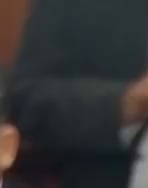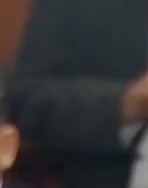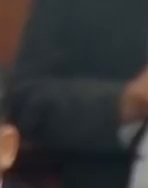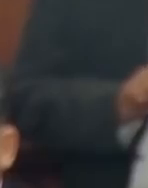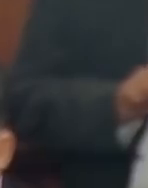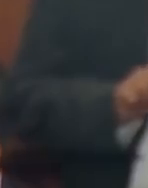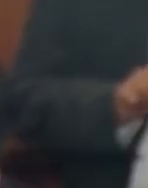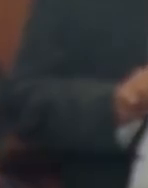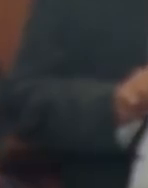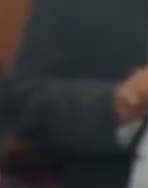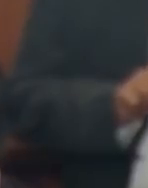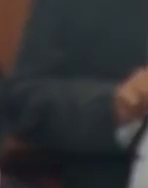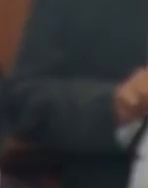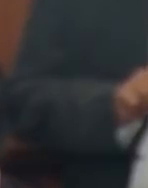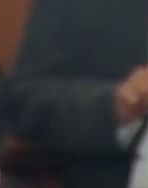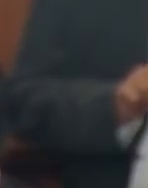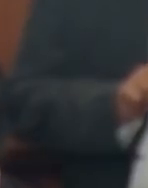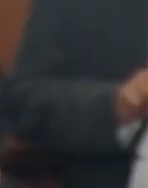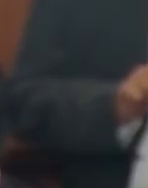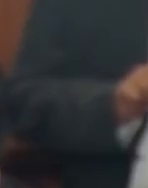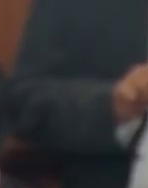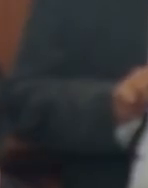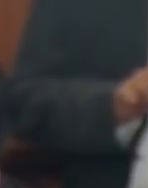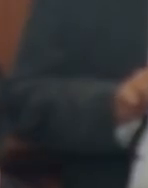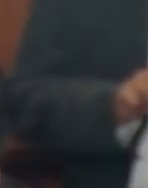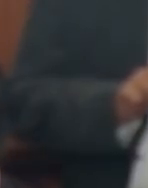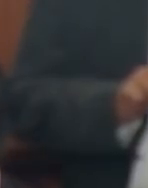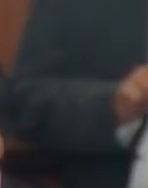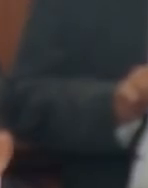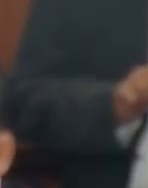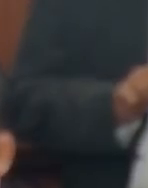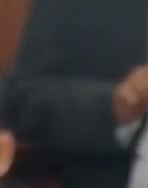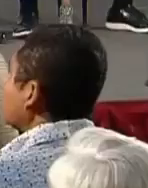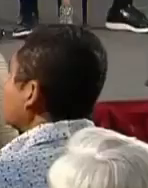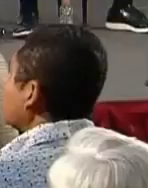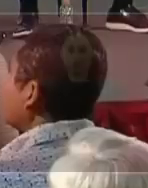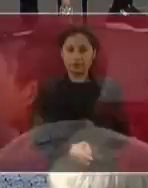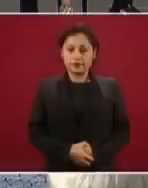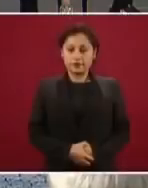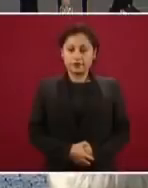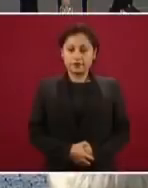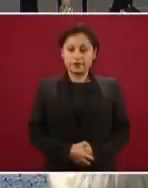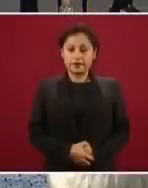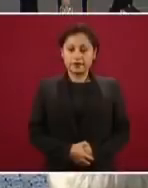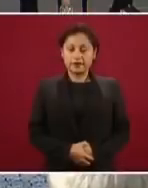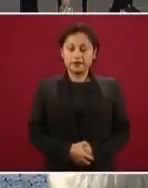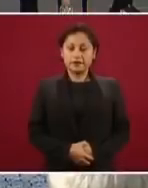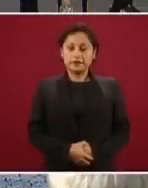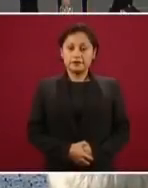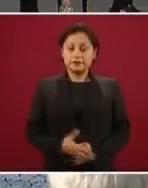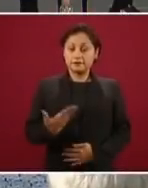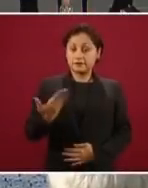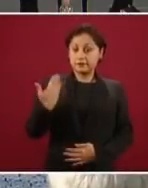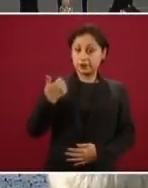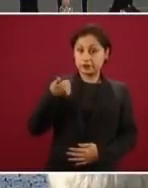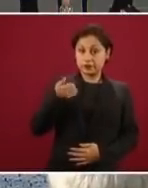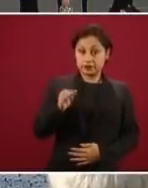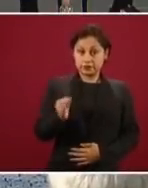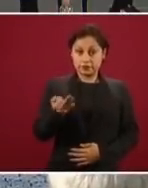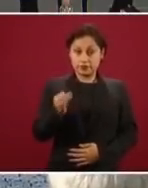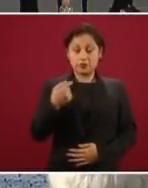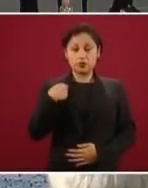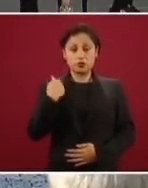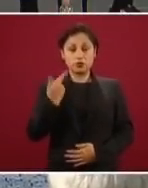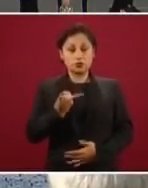puertos la marina mercante el 6 de enero el 6 de febrero pasado también le plantee